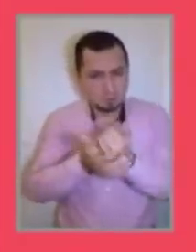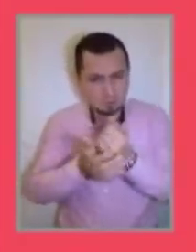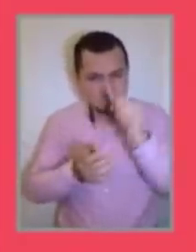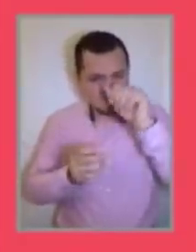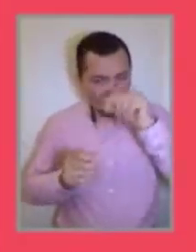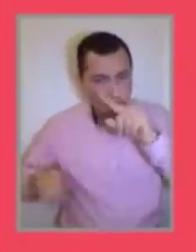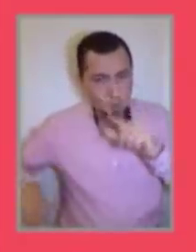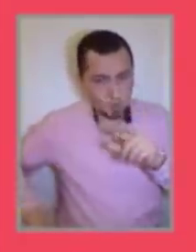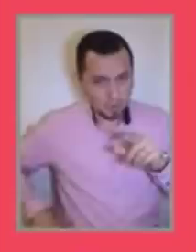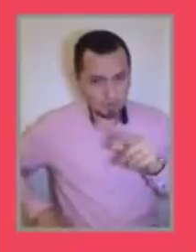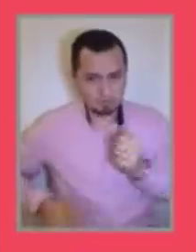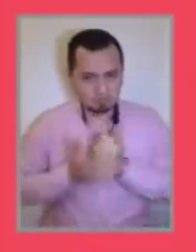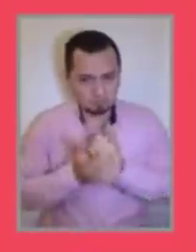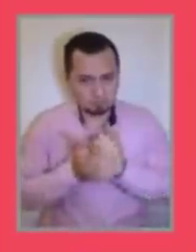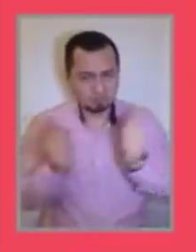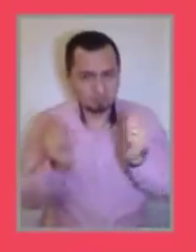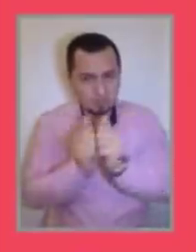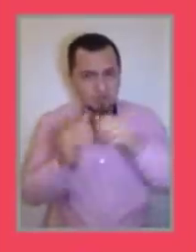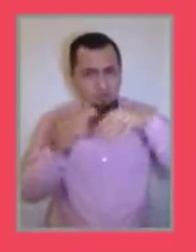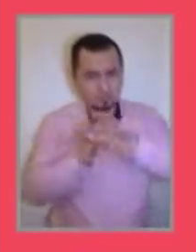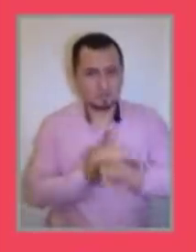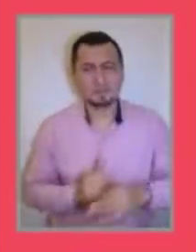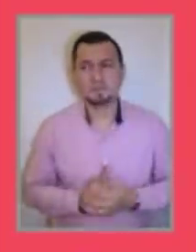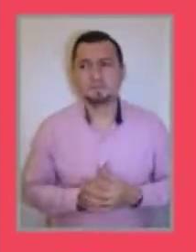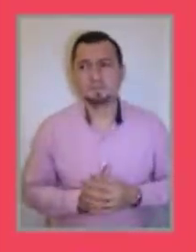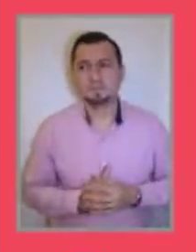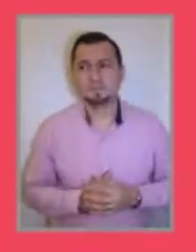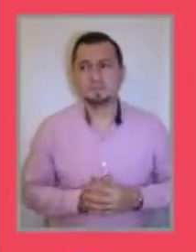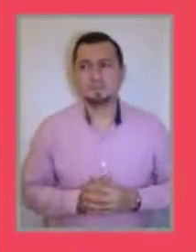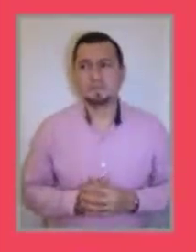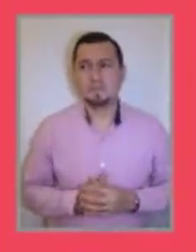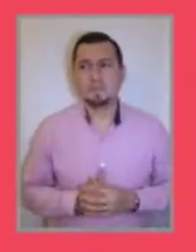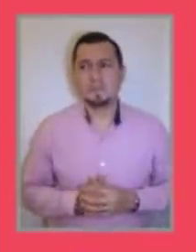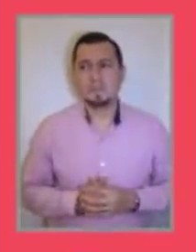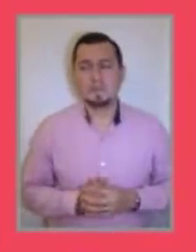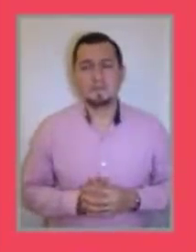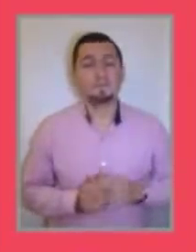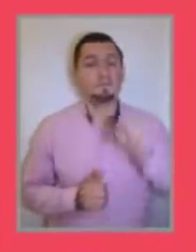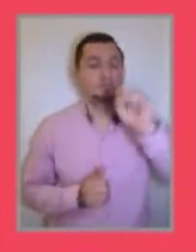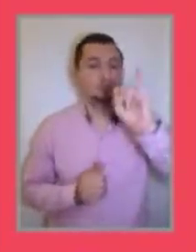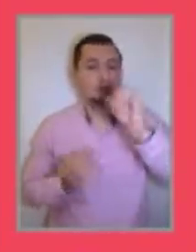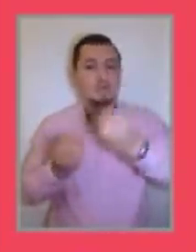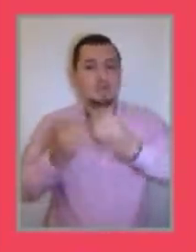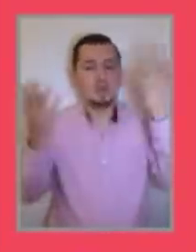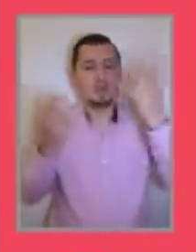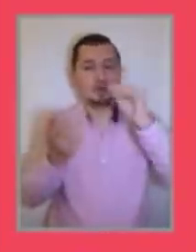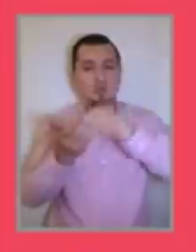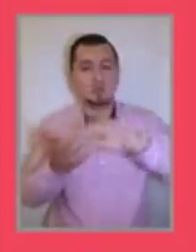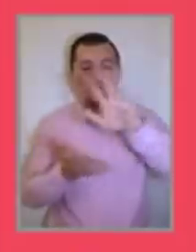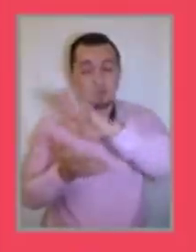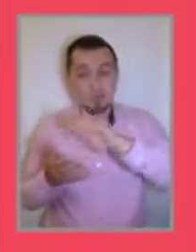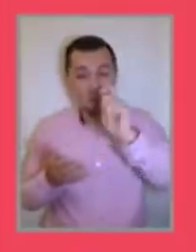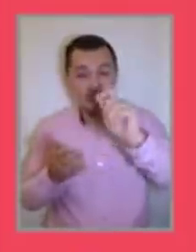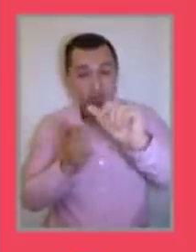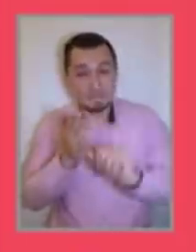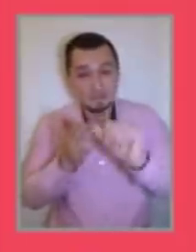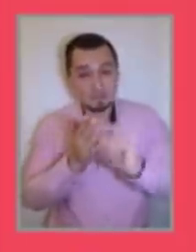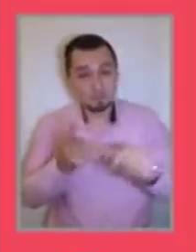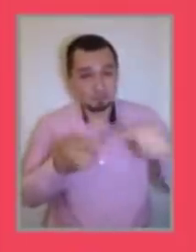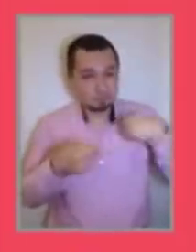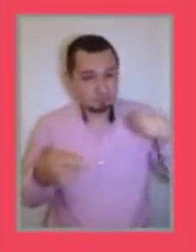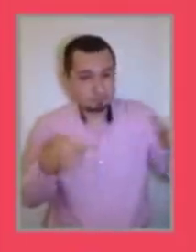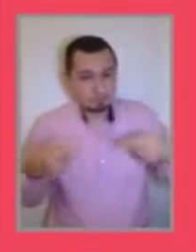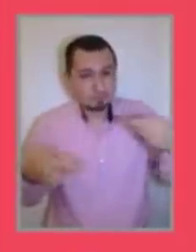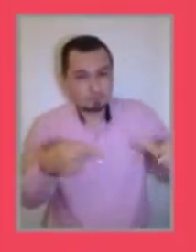para cumplir con los protocolos de acceso. Sí. Sí, por supuesto. Todos estos meses hemos estado preparados